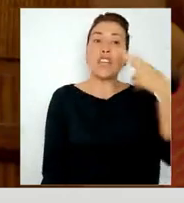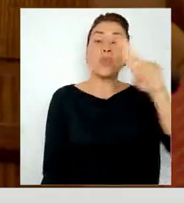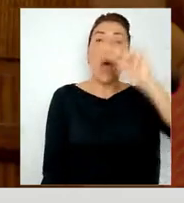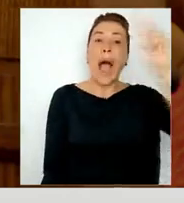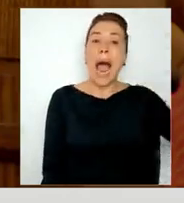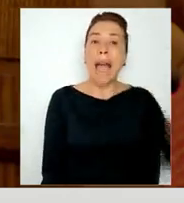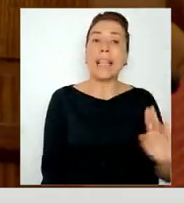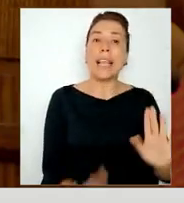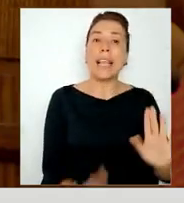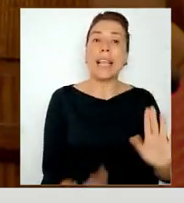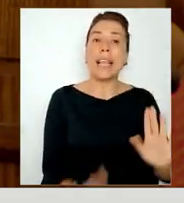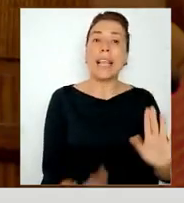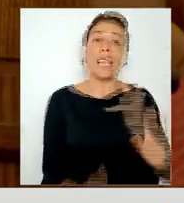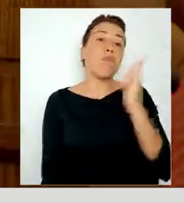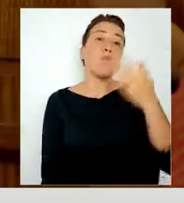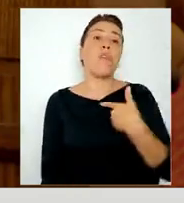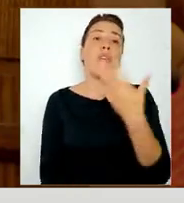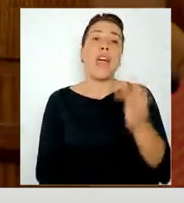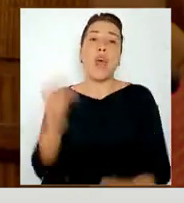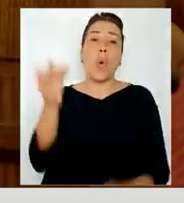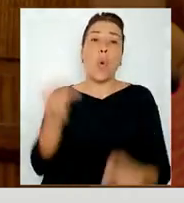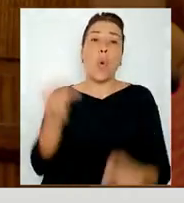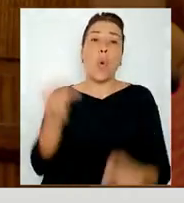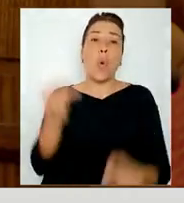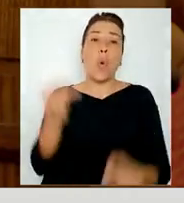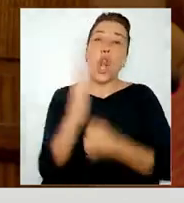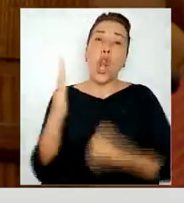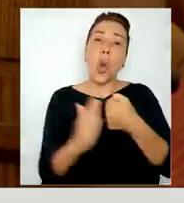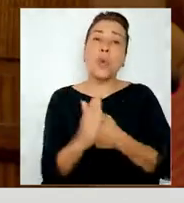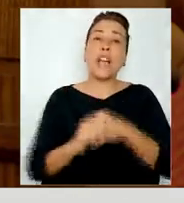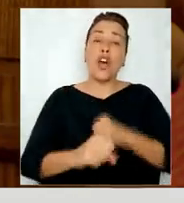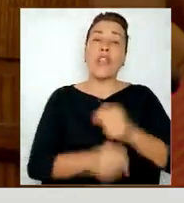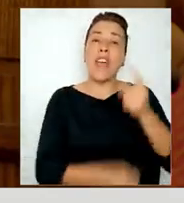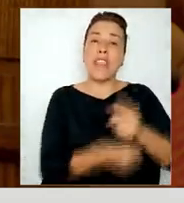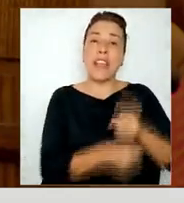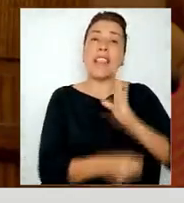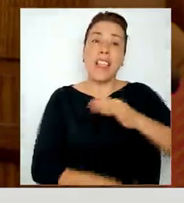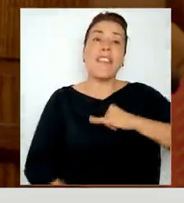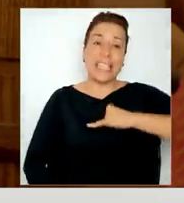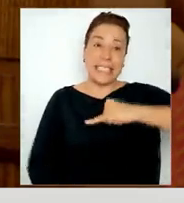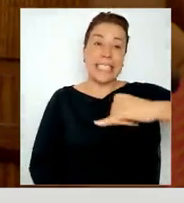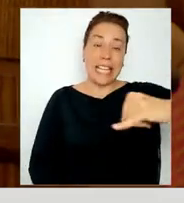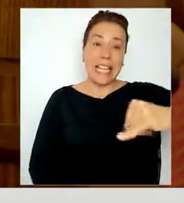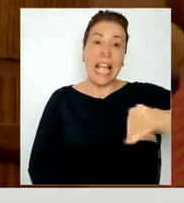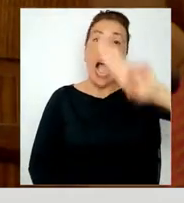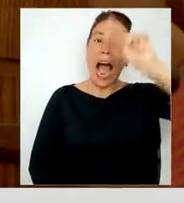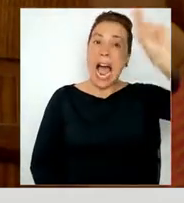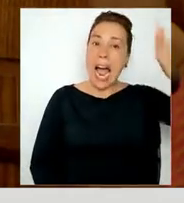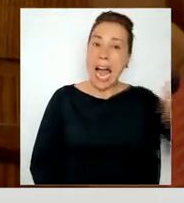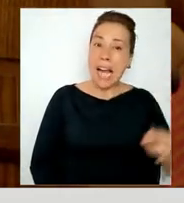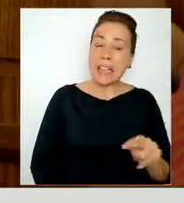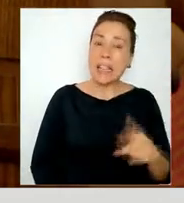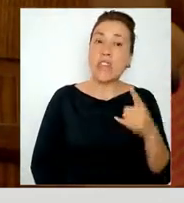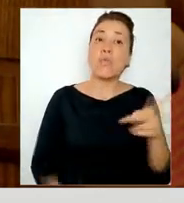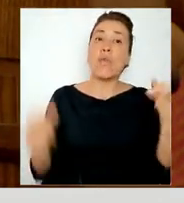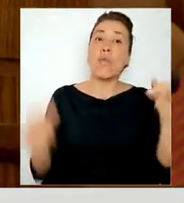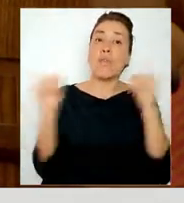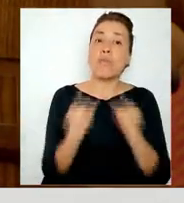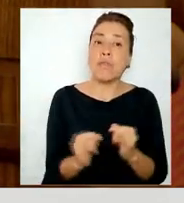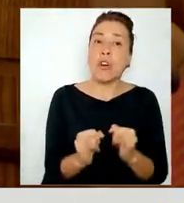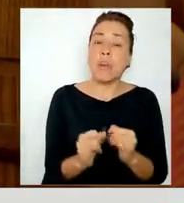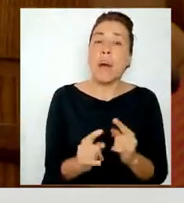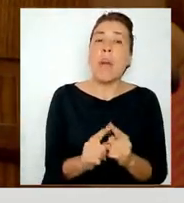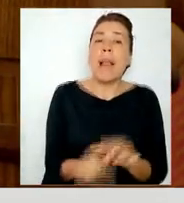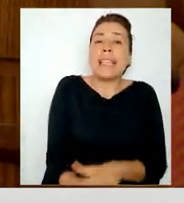algún día habría justicia la lucha contra la dictadura debía continuar el arte era su arma la sensibilidad su fortaleza